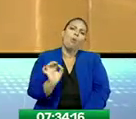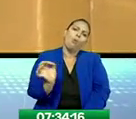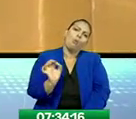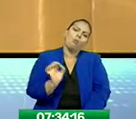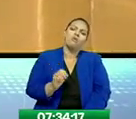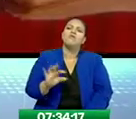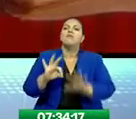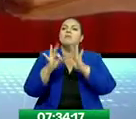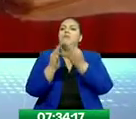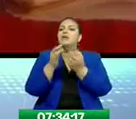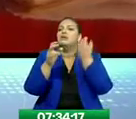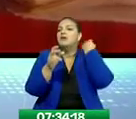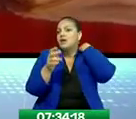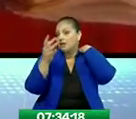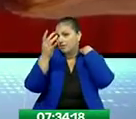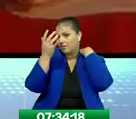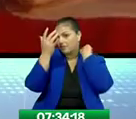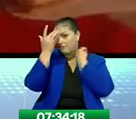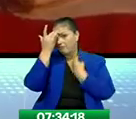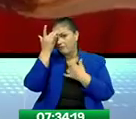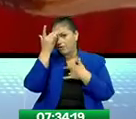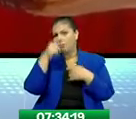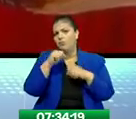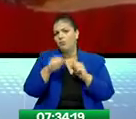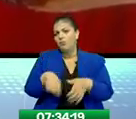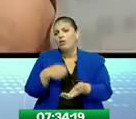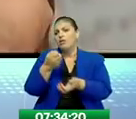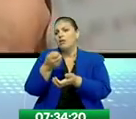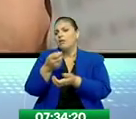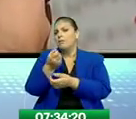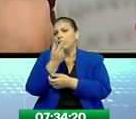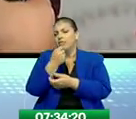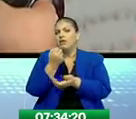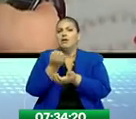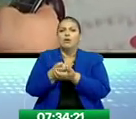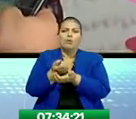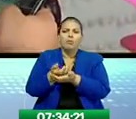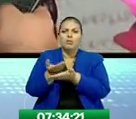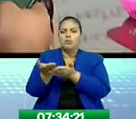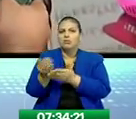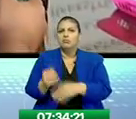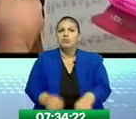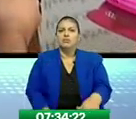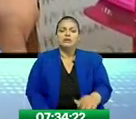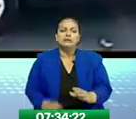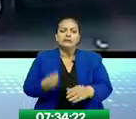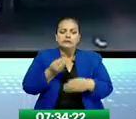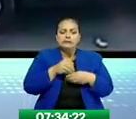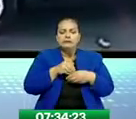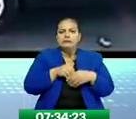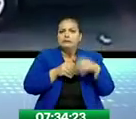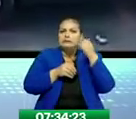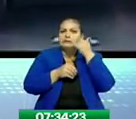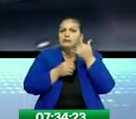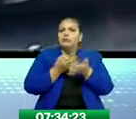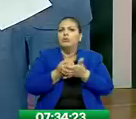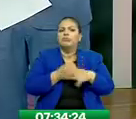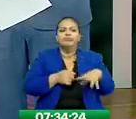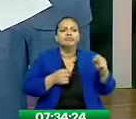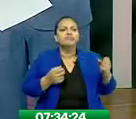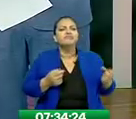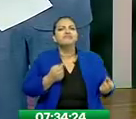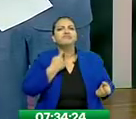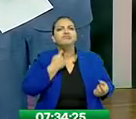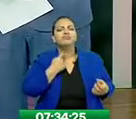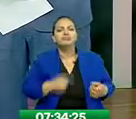nos expongamos. Y a propósito de ello, tenemos más información. Claro que sí, Luisa y amables televidentes. Una picantería fue asaltada por un